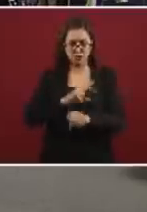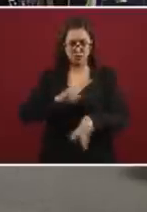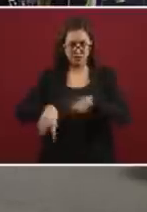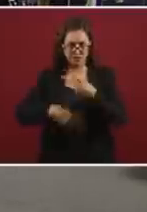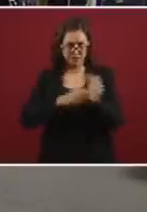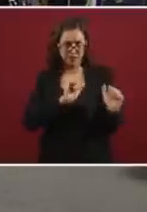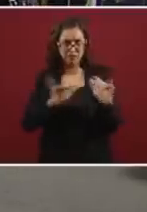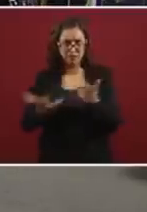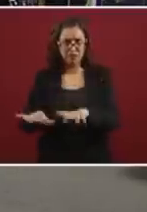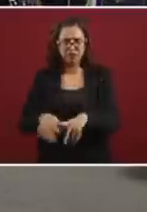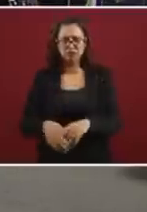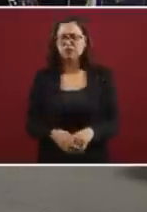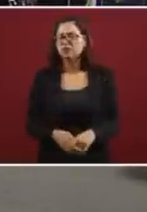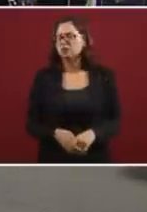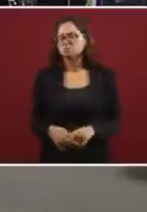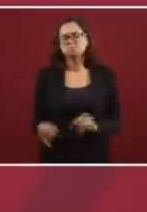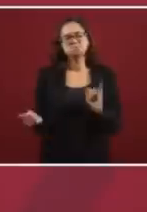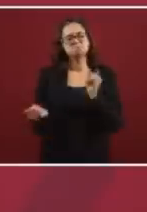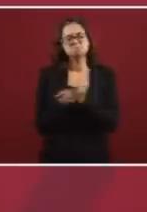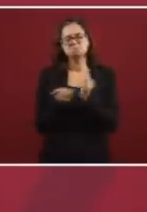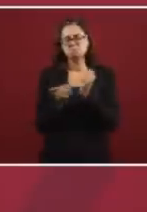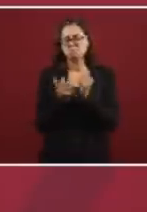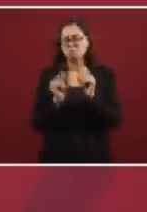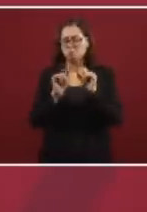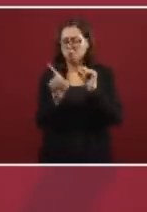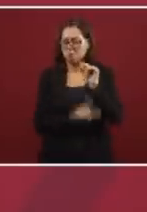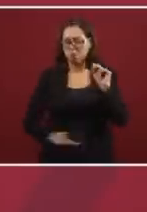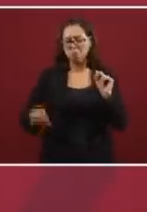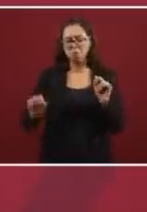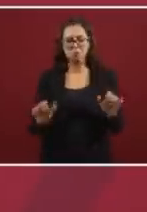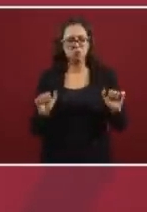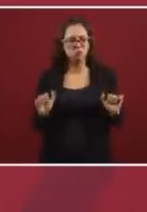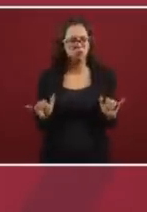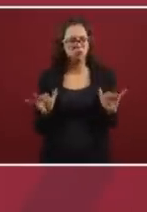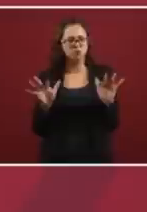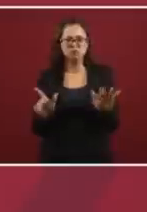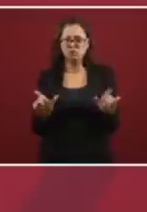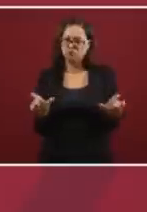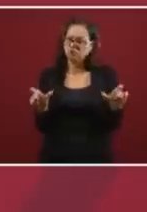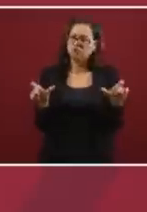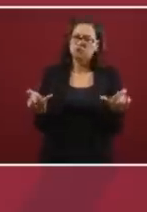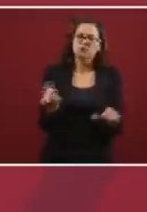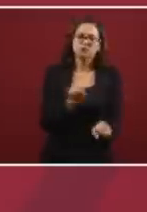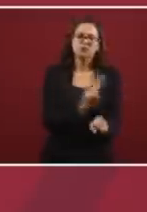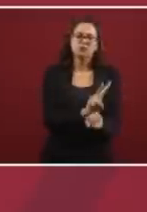estamos protegiendo garantizando la seguridad